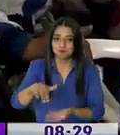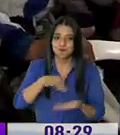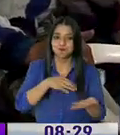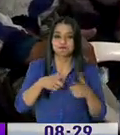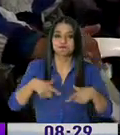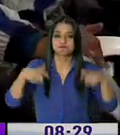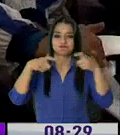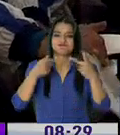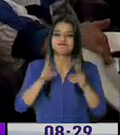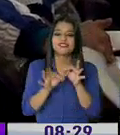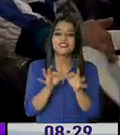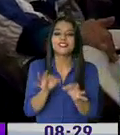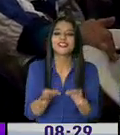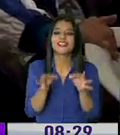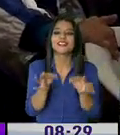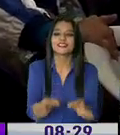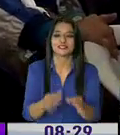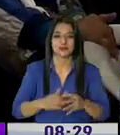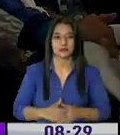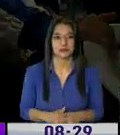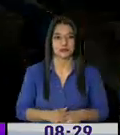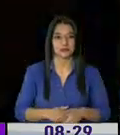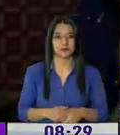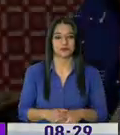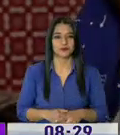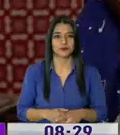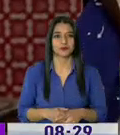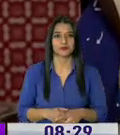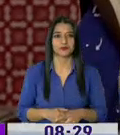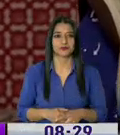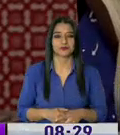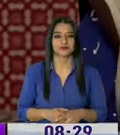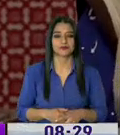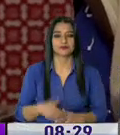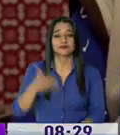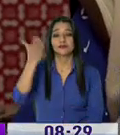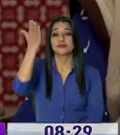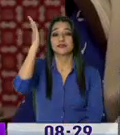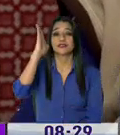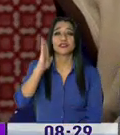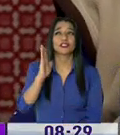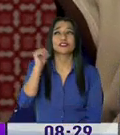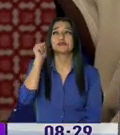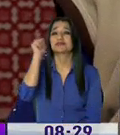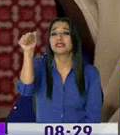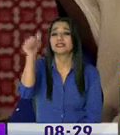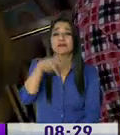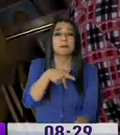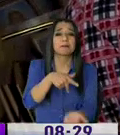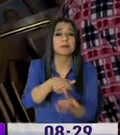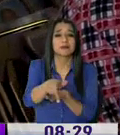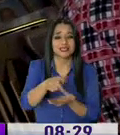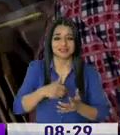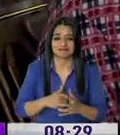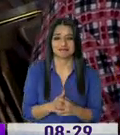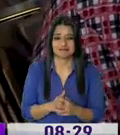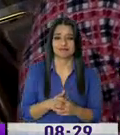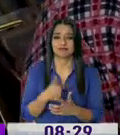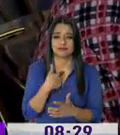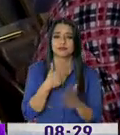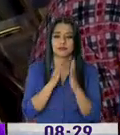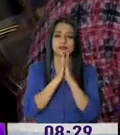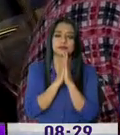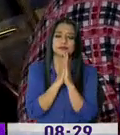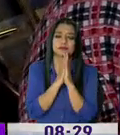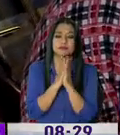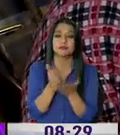unos cuantos regalitos más para la santa. Yo sí te mismo les voy a pagar. Señora Paz. Yo pedía mucho que me